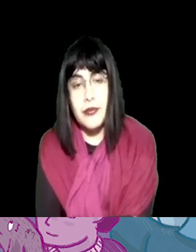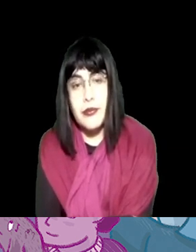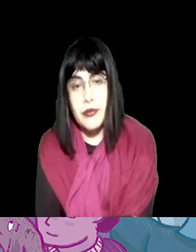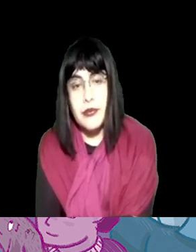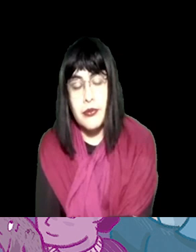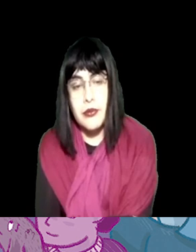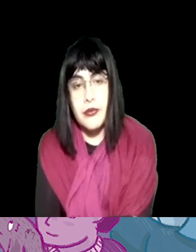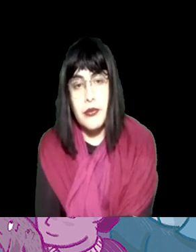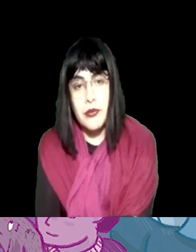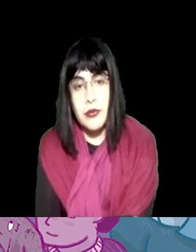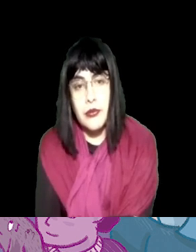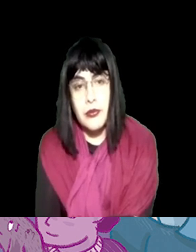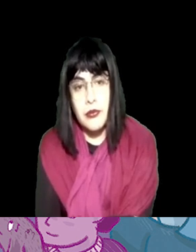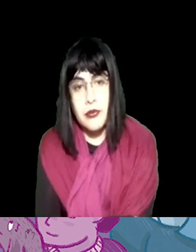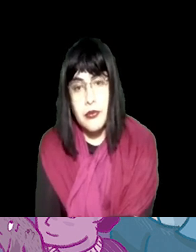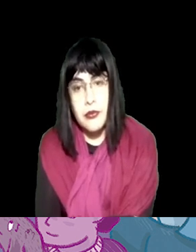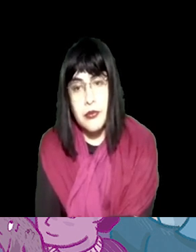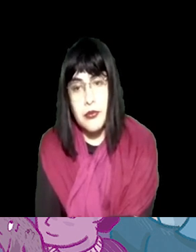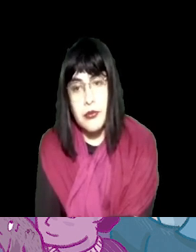durante 2022.